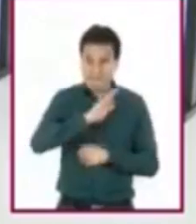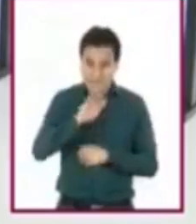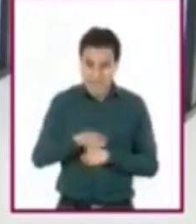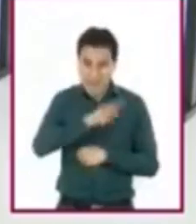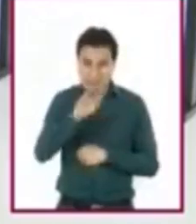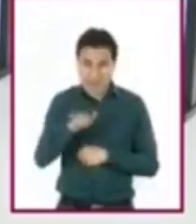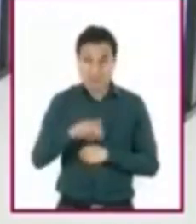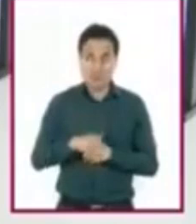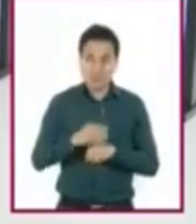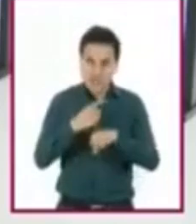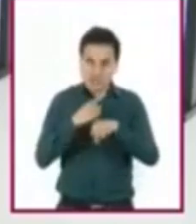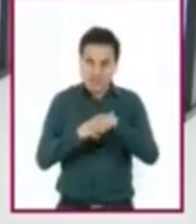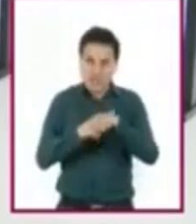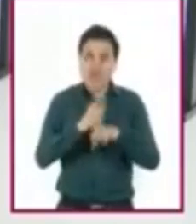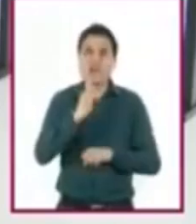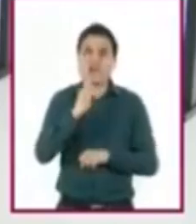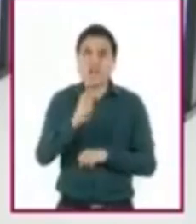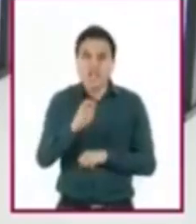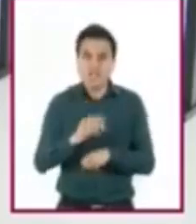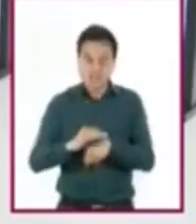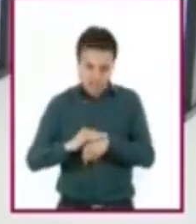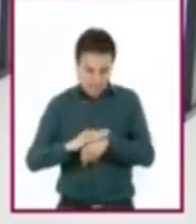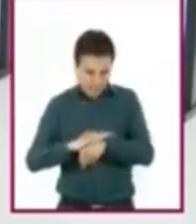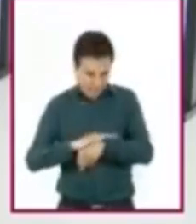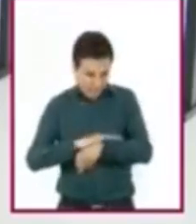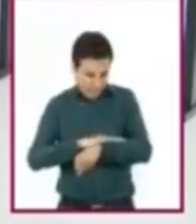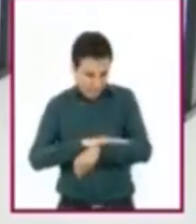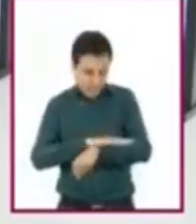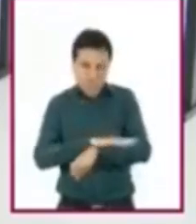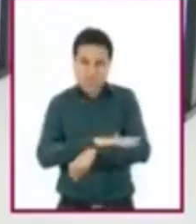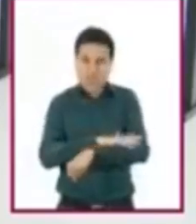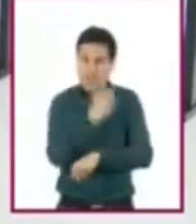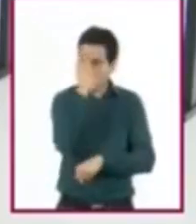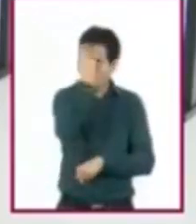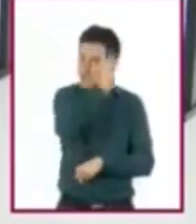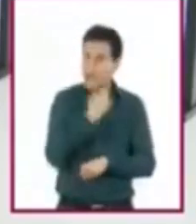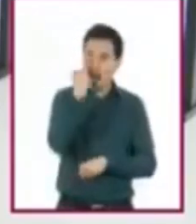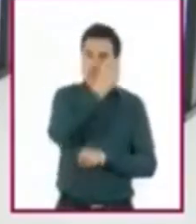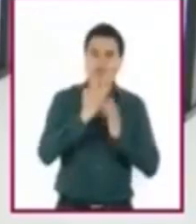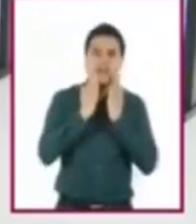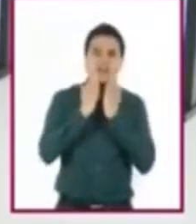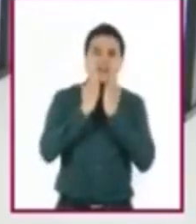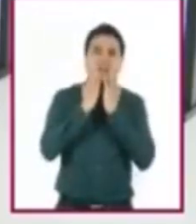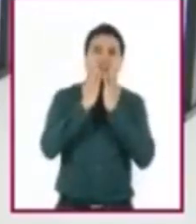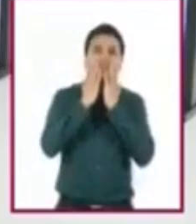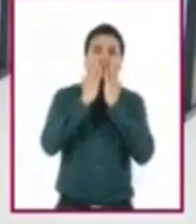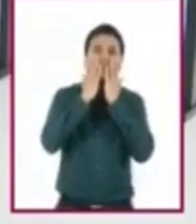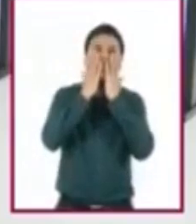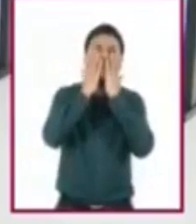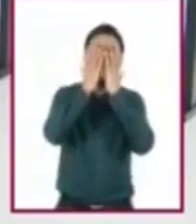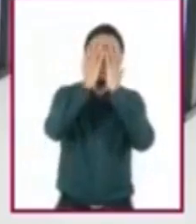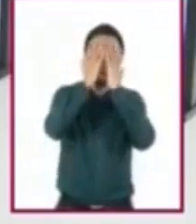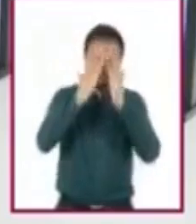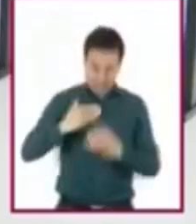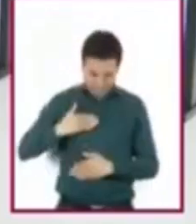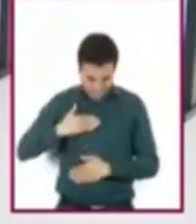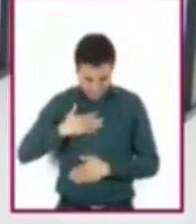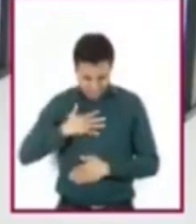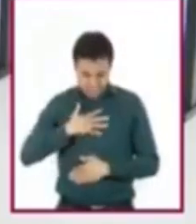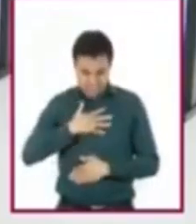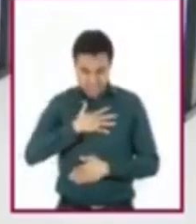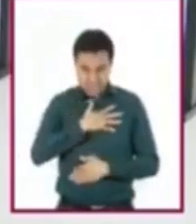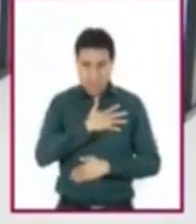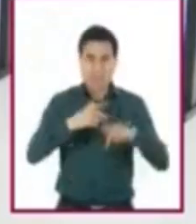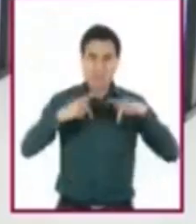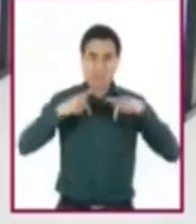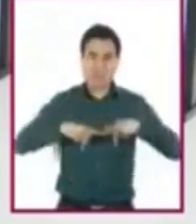cuerpo. Se extendió, en la cara, en la cabeza, en el pecho. Era muy destructora enfermedad. Muchas gentes murieron